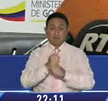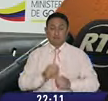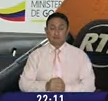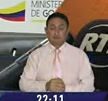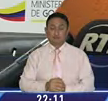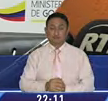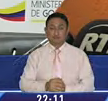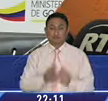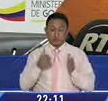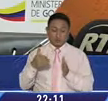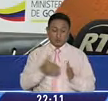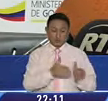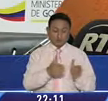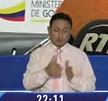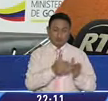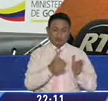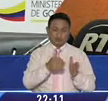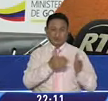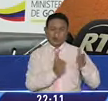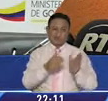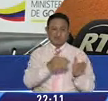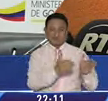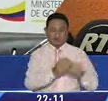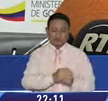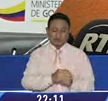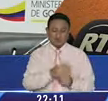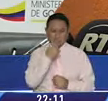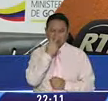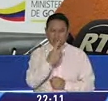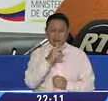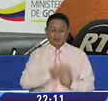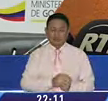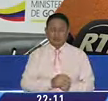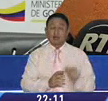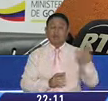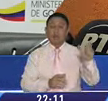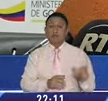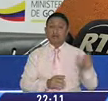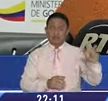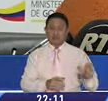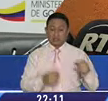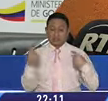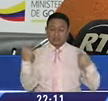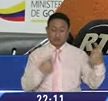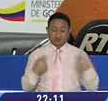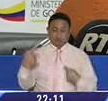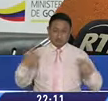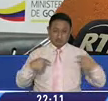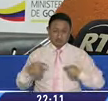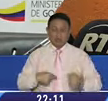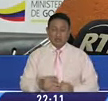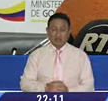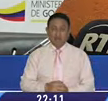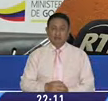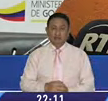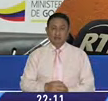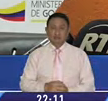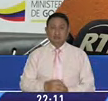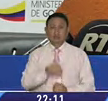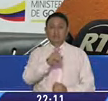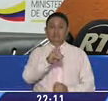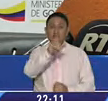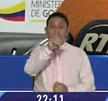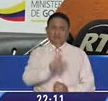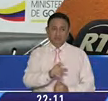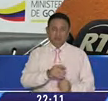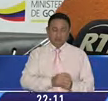un camino de tercer orden, donde se logra verificar a personas heridas por armas de fuego. Bueno, una persona